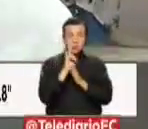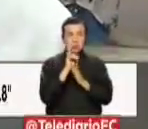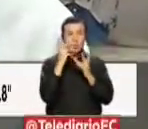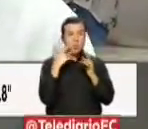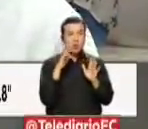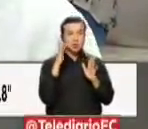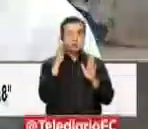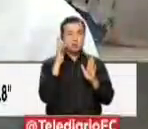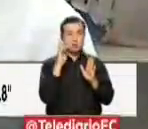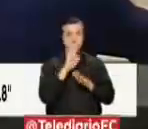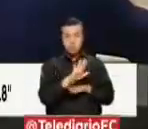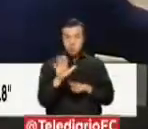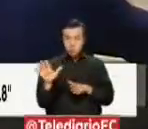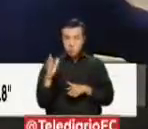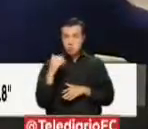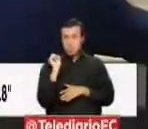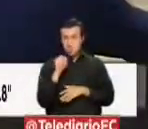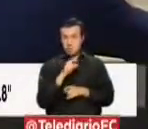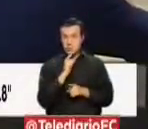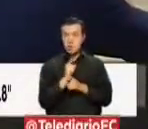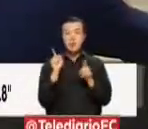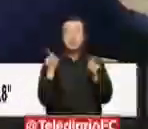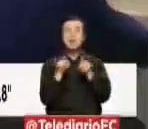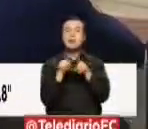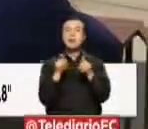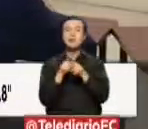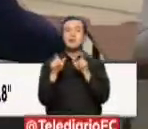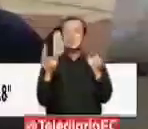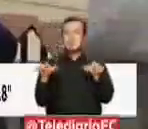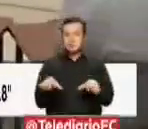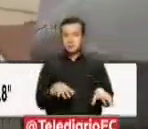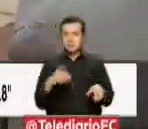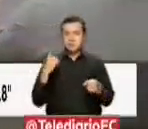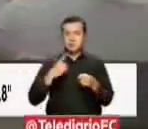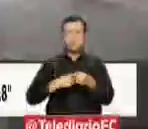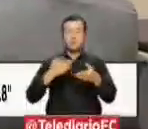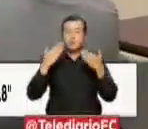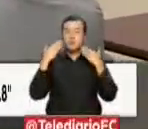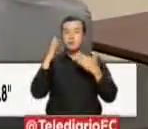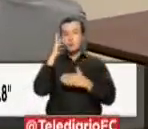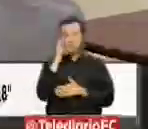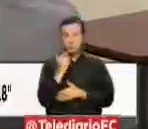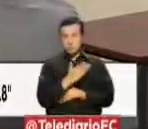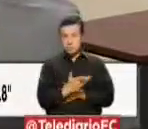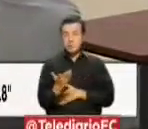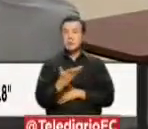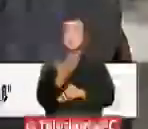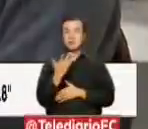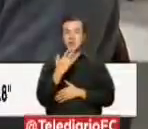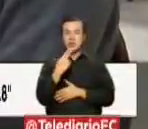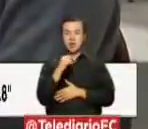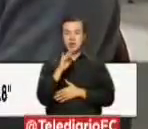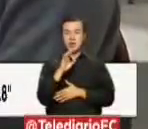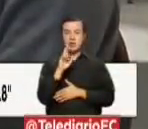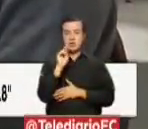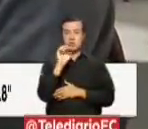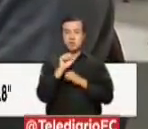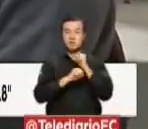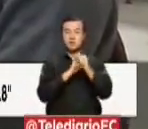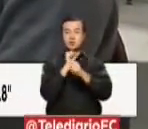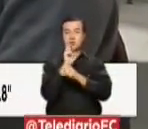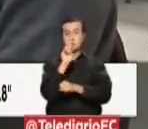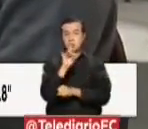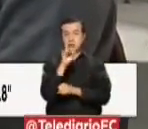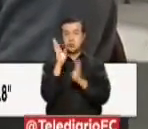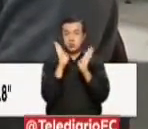tipo de sensores que ellos tienen. De manera simultánea se desarrolló esta actividad en Quito, Guayaquil y Cuenca. Se trata del Hackathon 2018, un